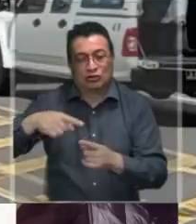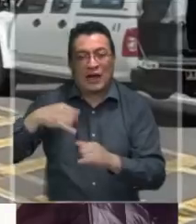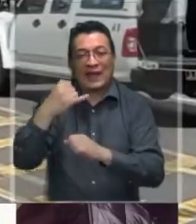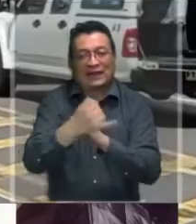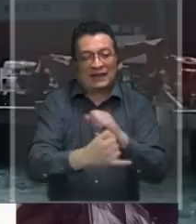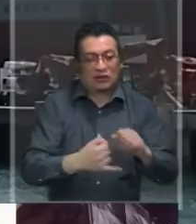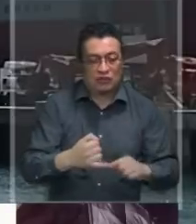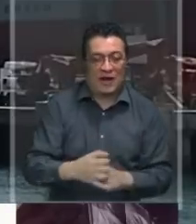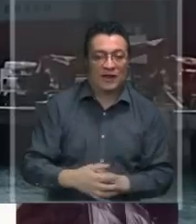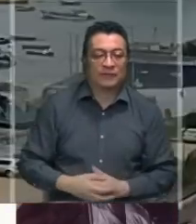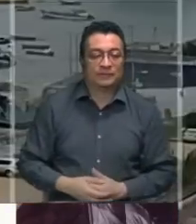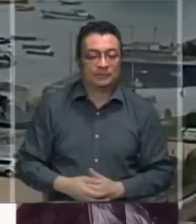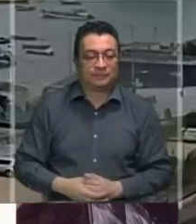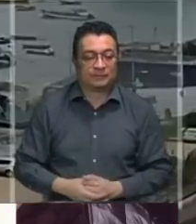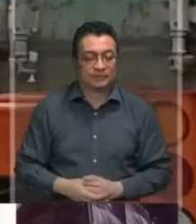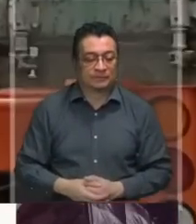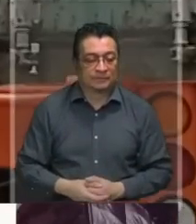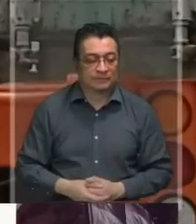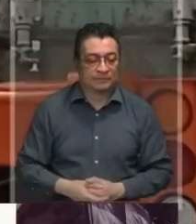internacionales.